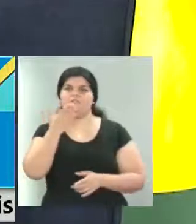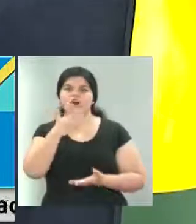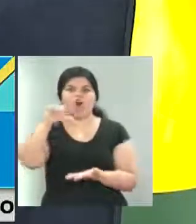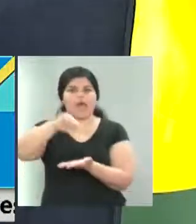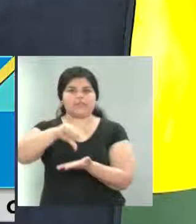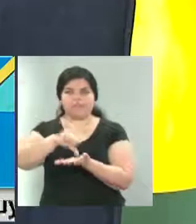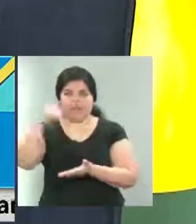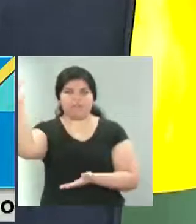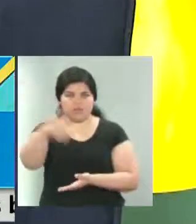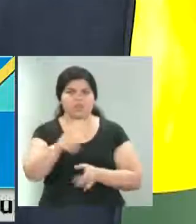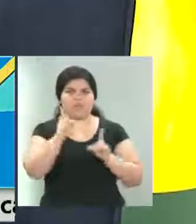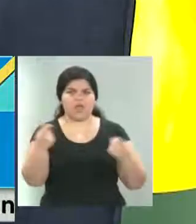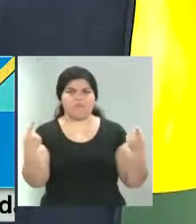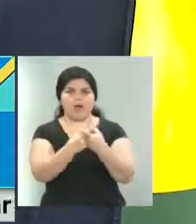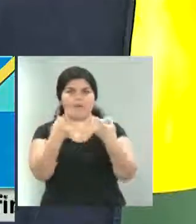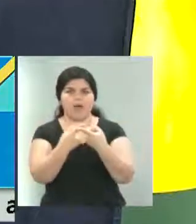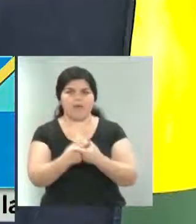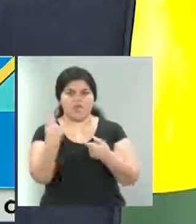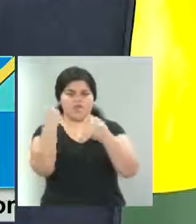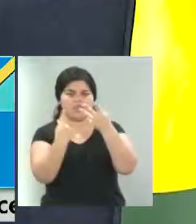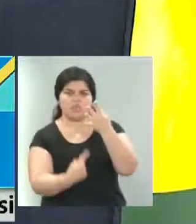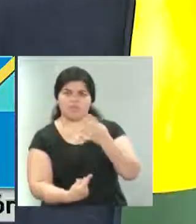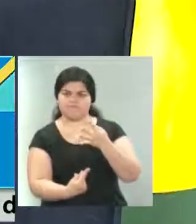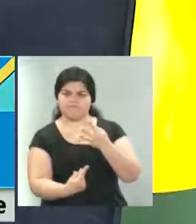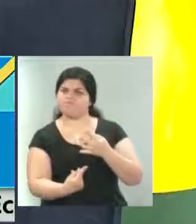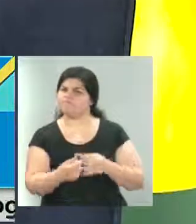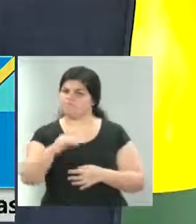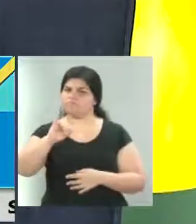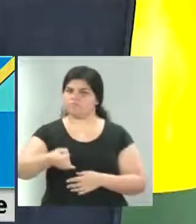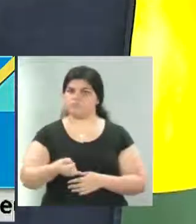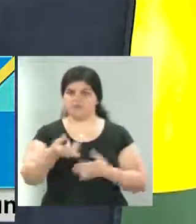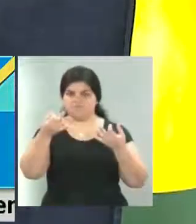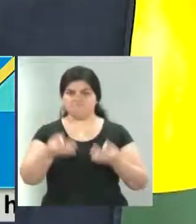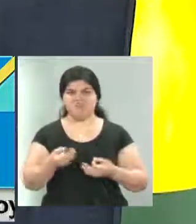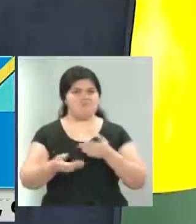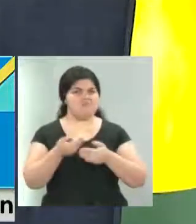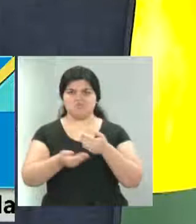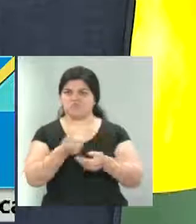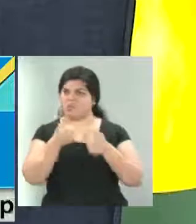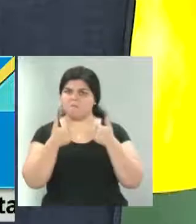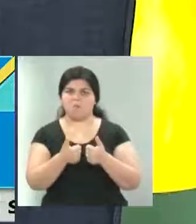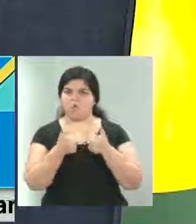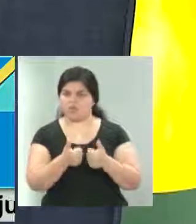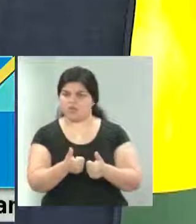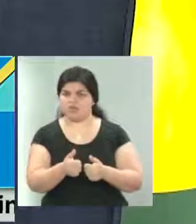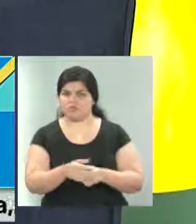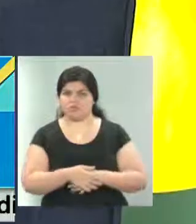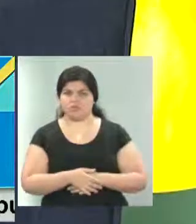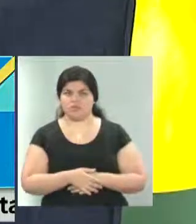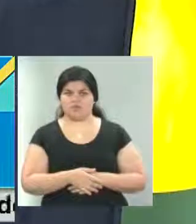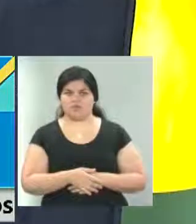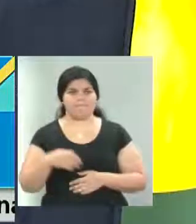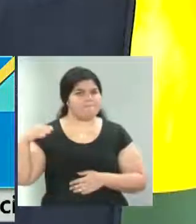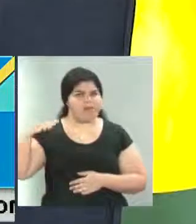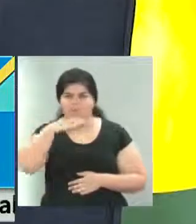Bueno, ya sé que es más fácil, pero la verdad es que funcionó. Funcionó casi, no